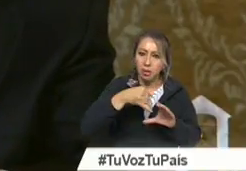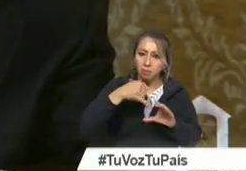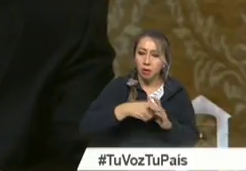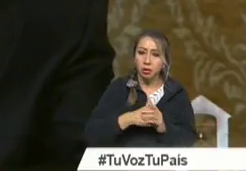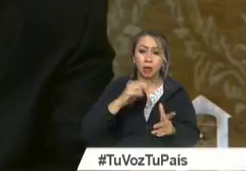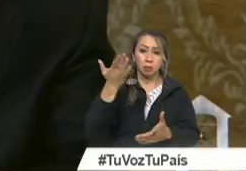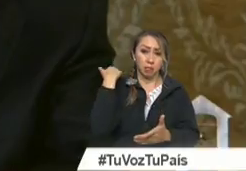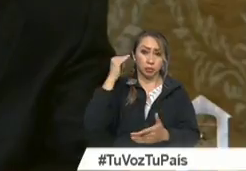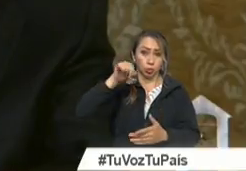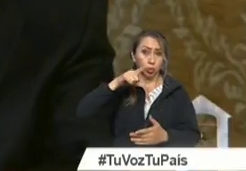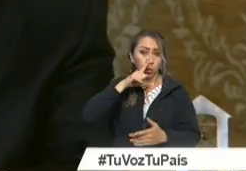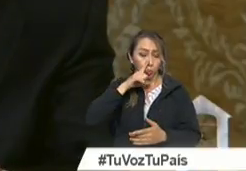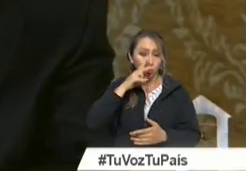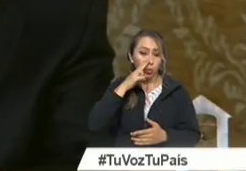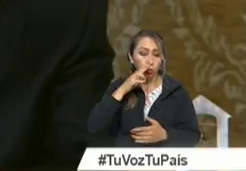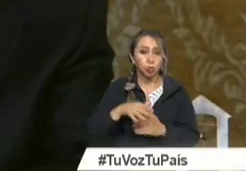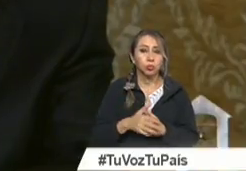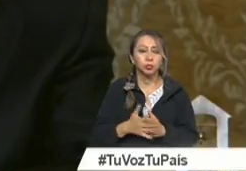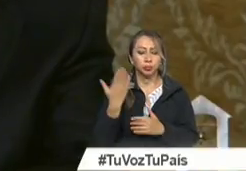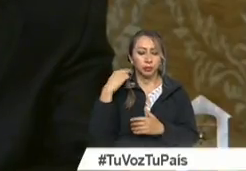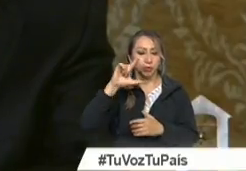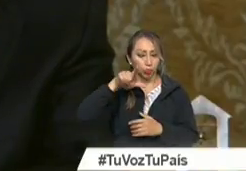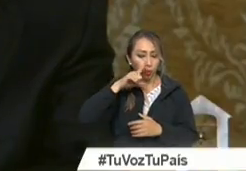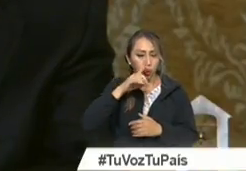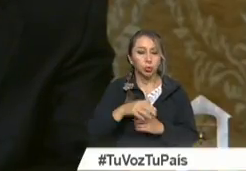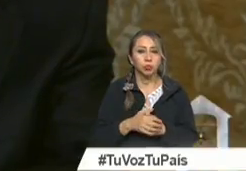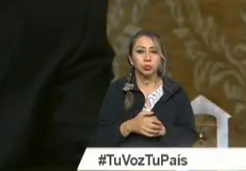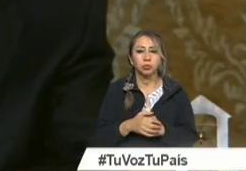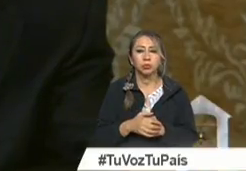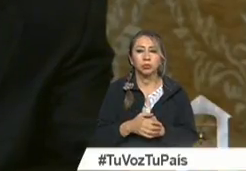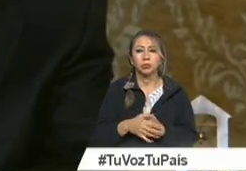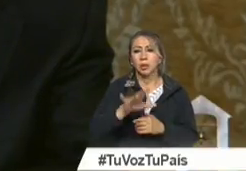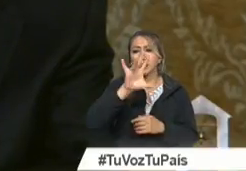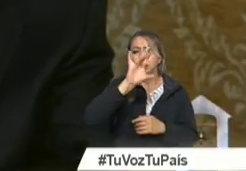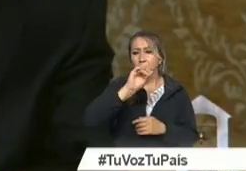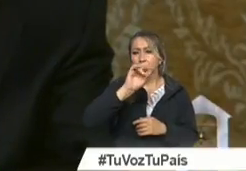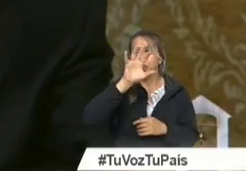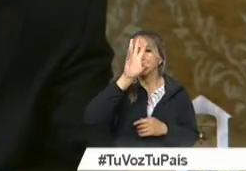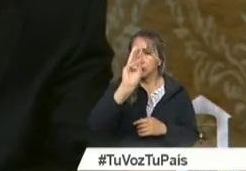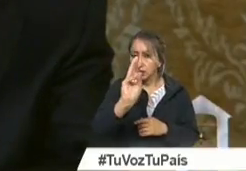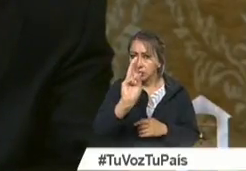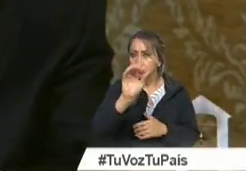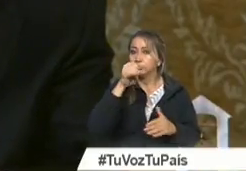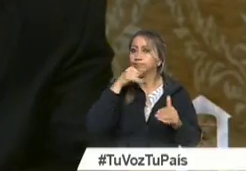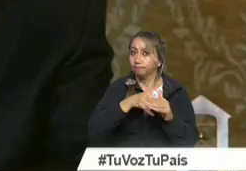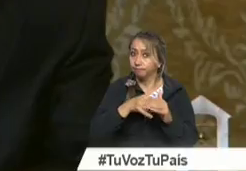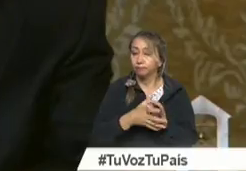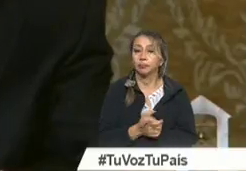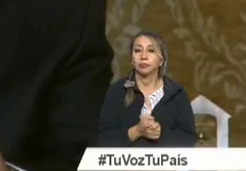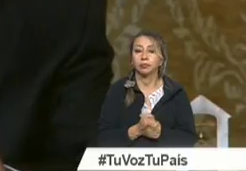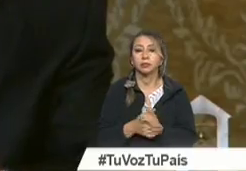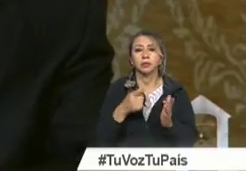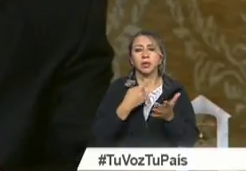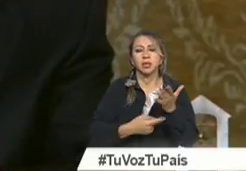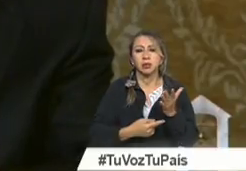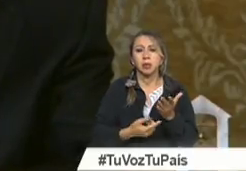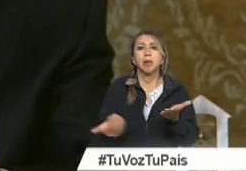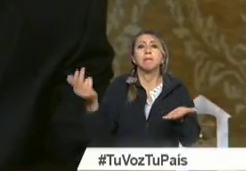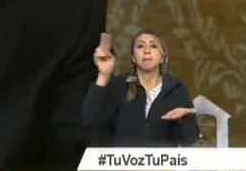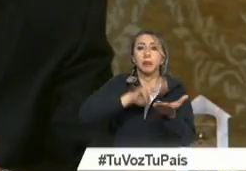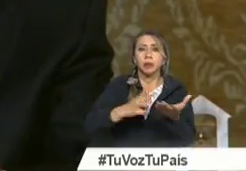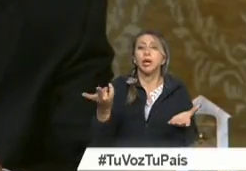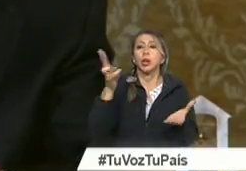julio pasado hasta junio pasado ocurrieron 76 mil femicidios es decir se duplicaron